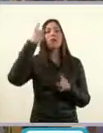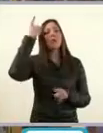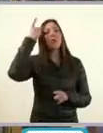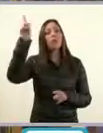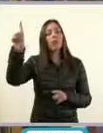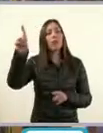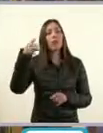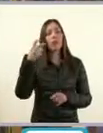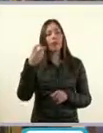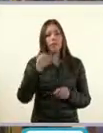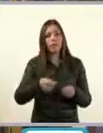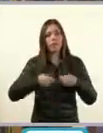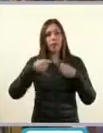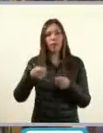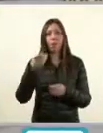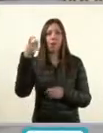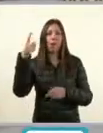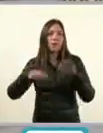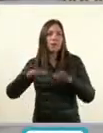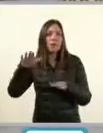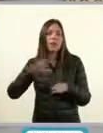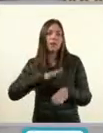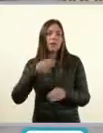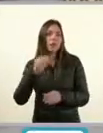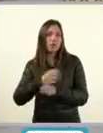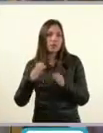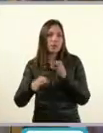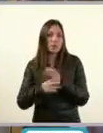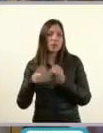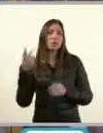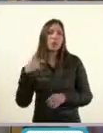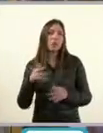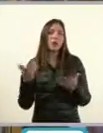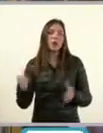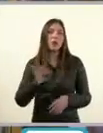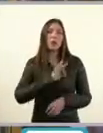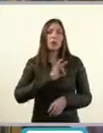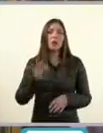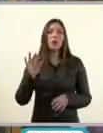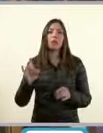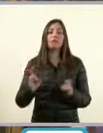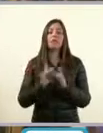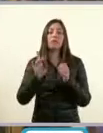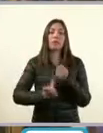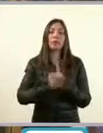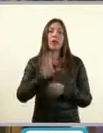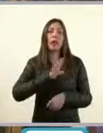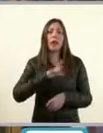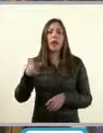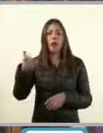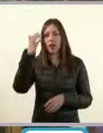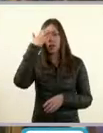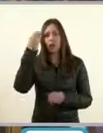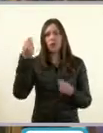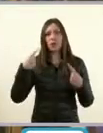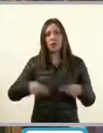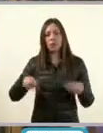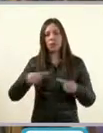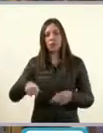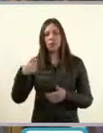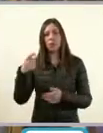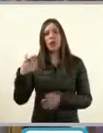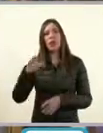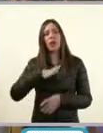tiene sus detalles, pero que se puede presentar, y yo conozco mucha gente que ha adquirido inmuebles